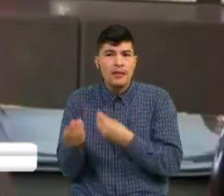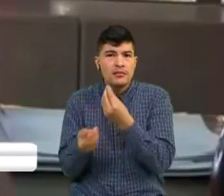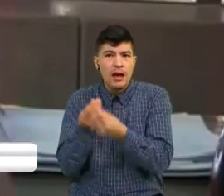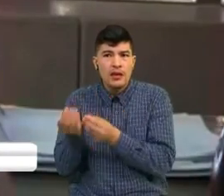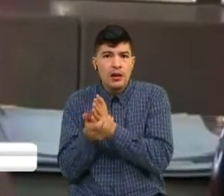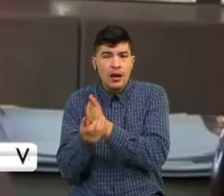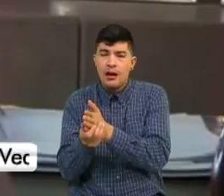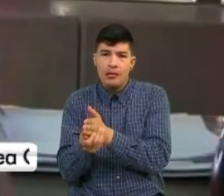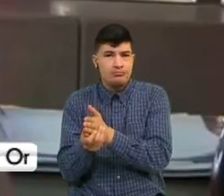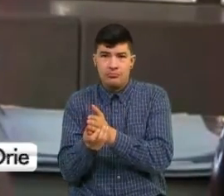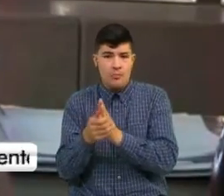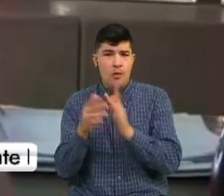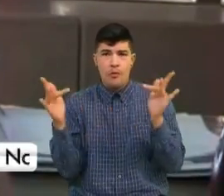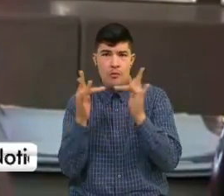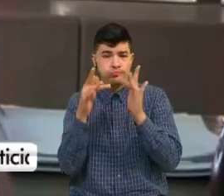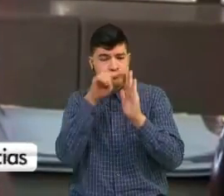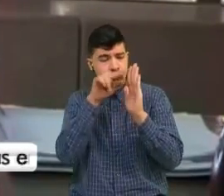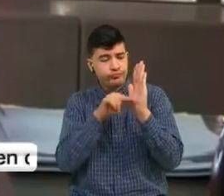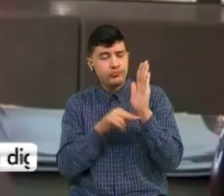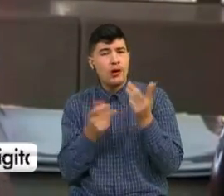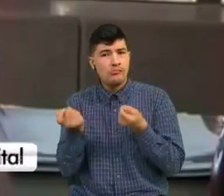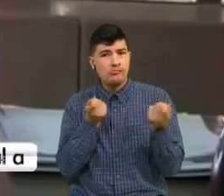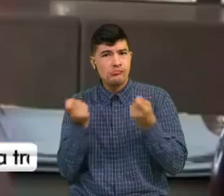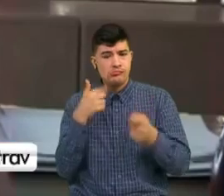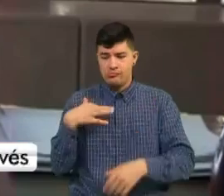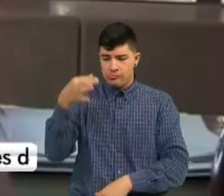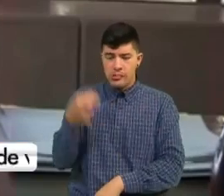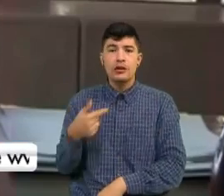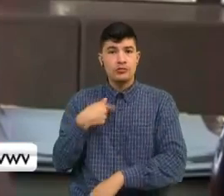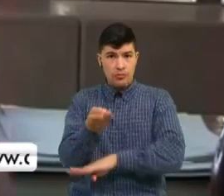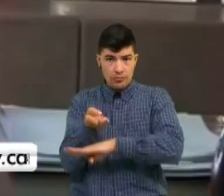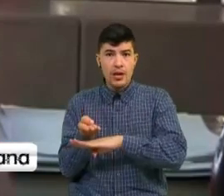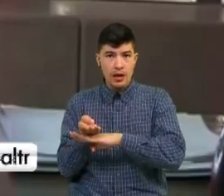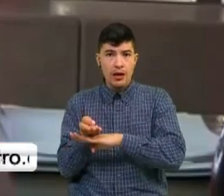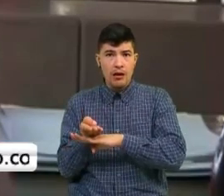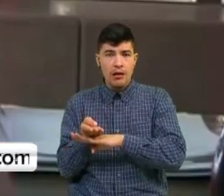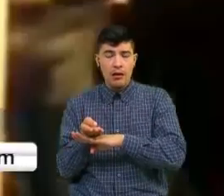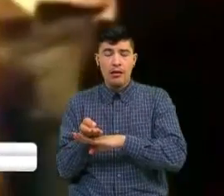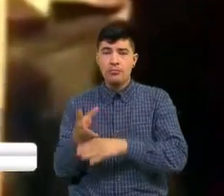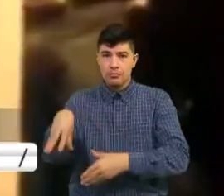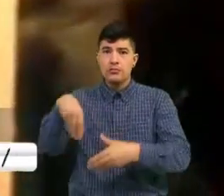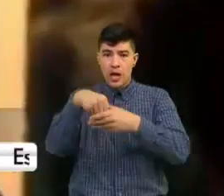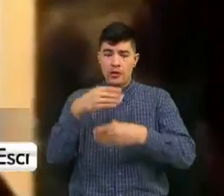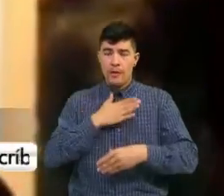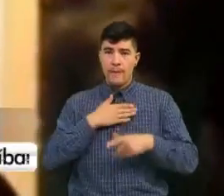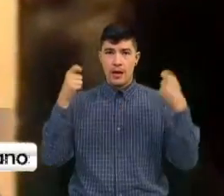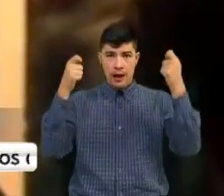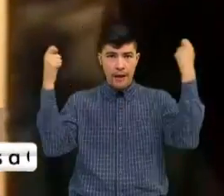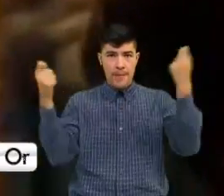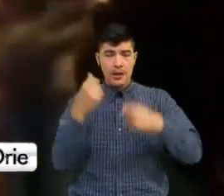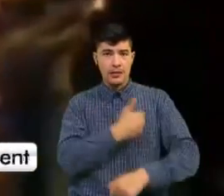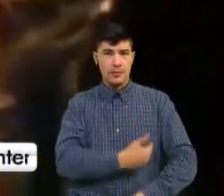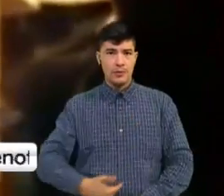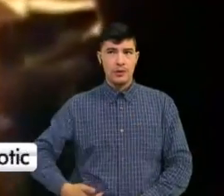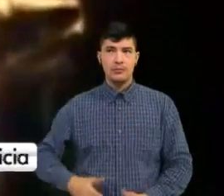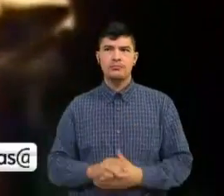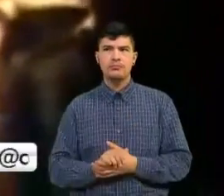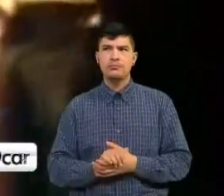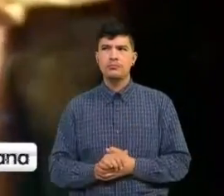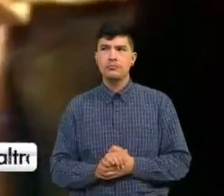las normas éticas y de control que exigí se impusieran en la campaña. De esta manera, el presidente Juan Manuel